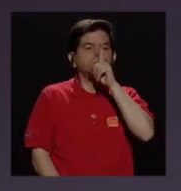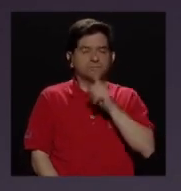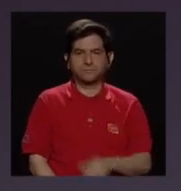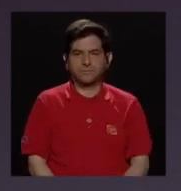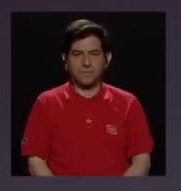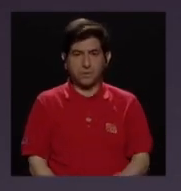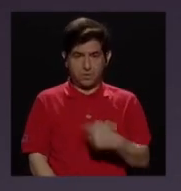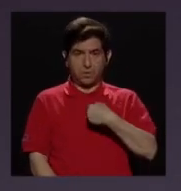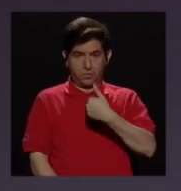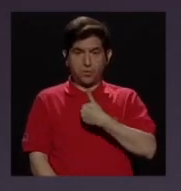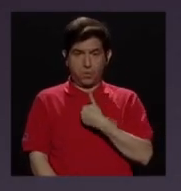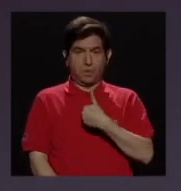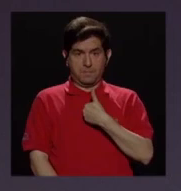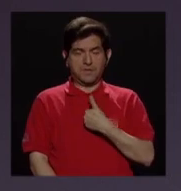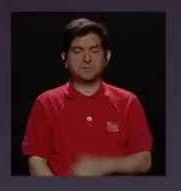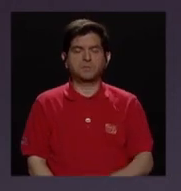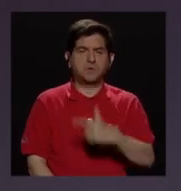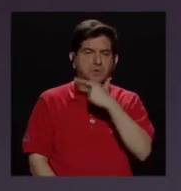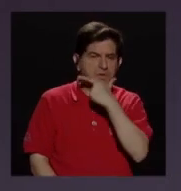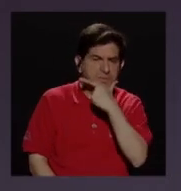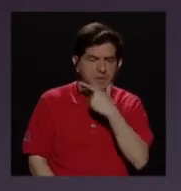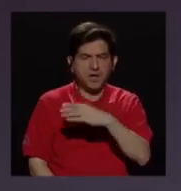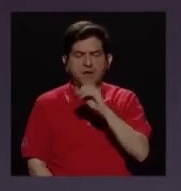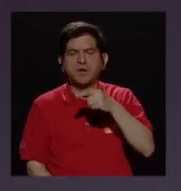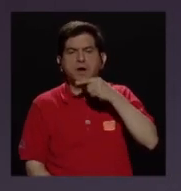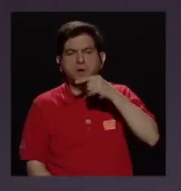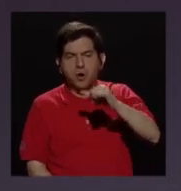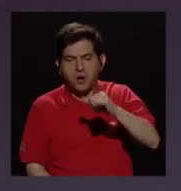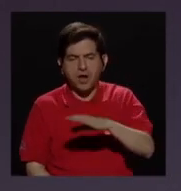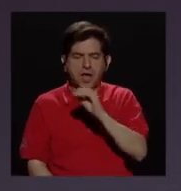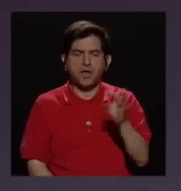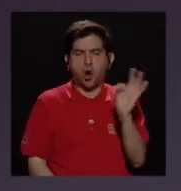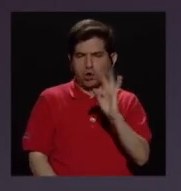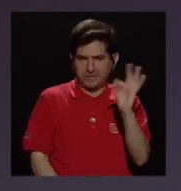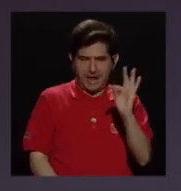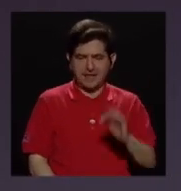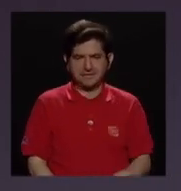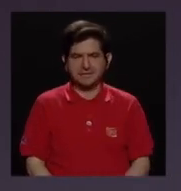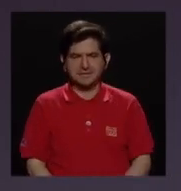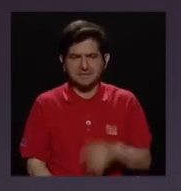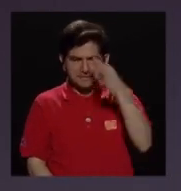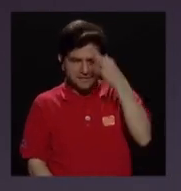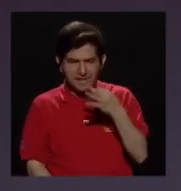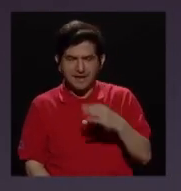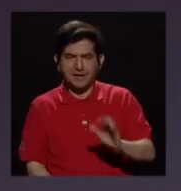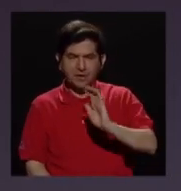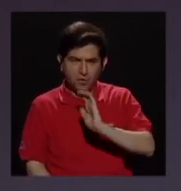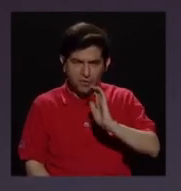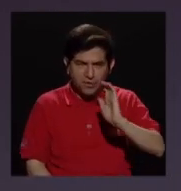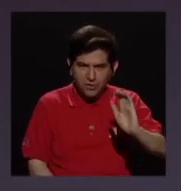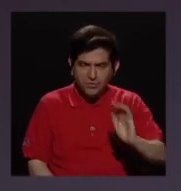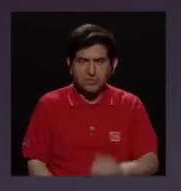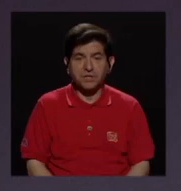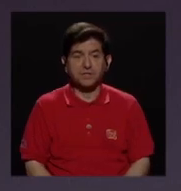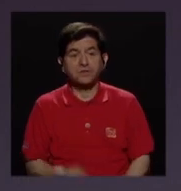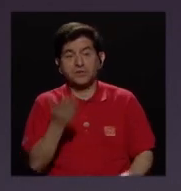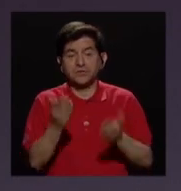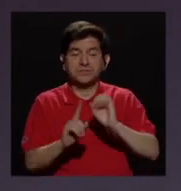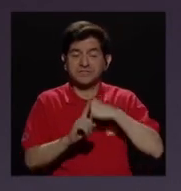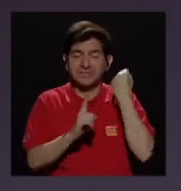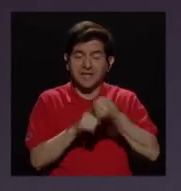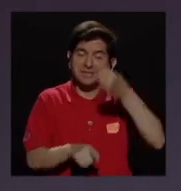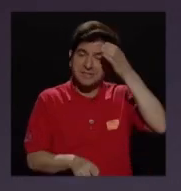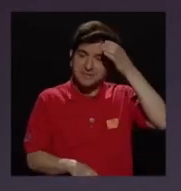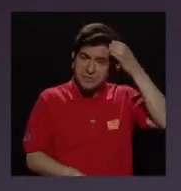y si éramos lesbianas, si éramos gays, si éramos trans, creo que desde pequeños, por cómo es la cultura